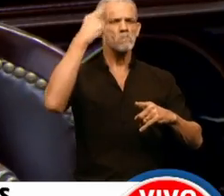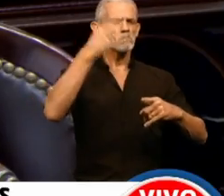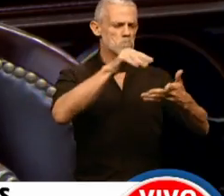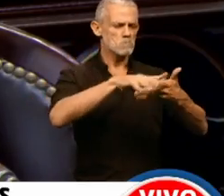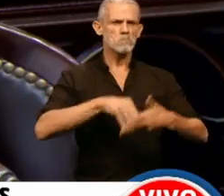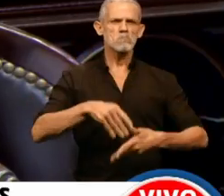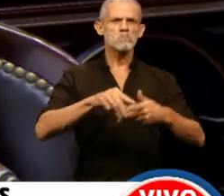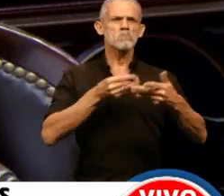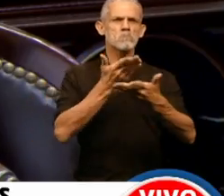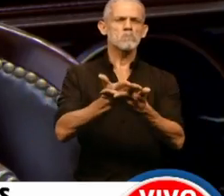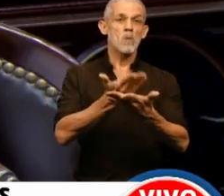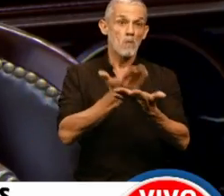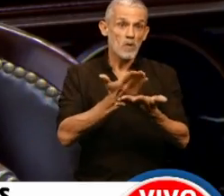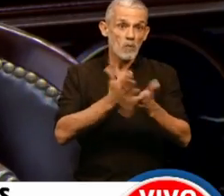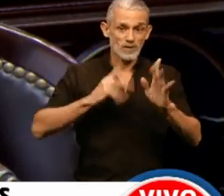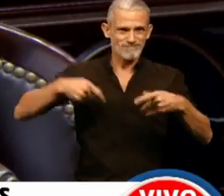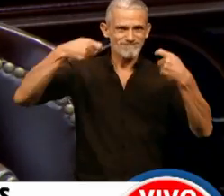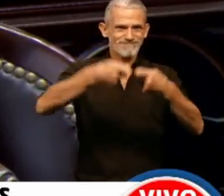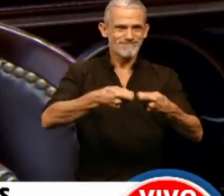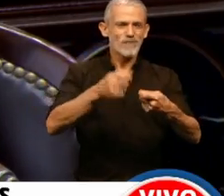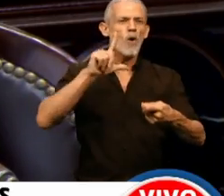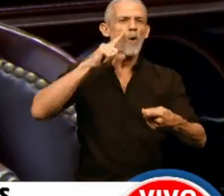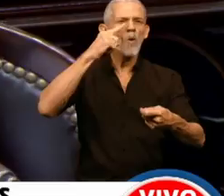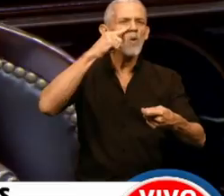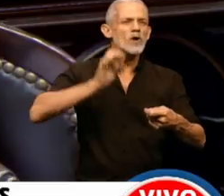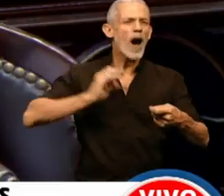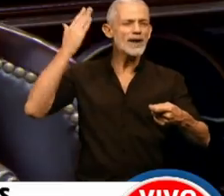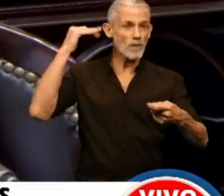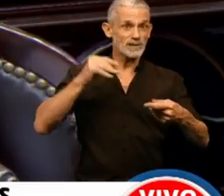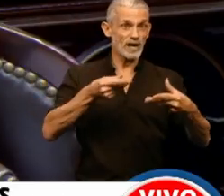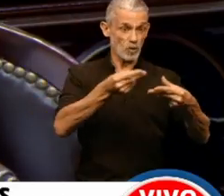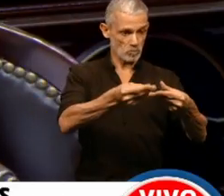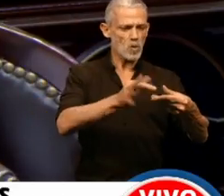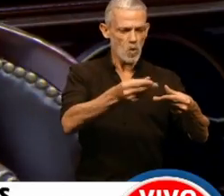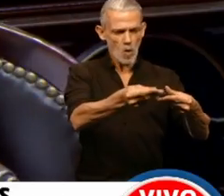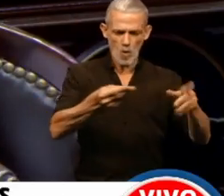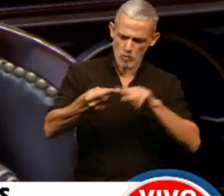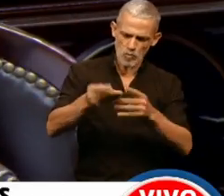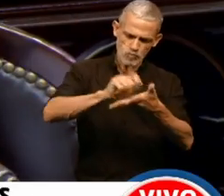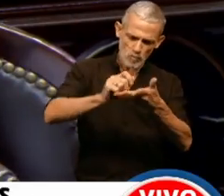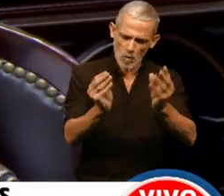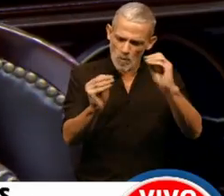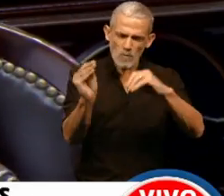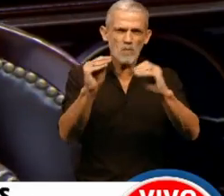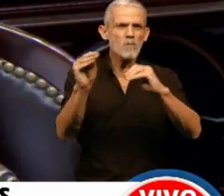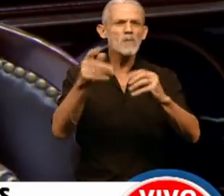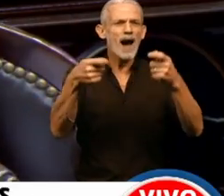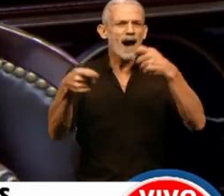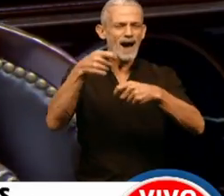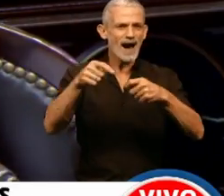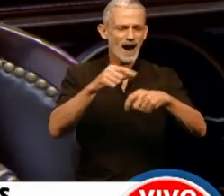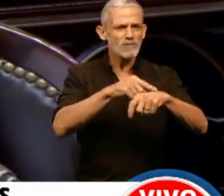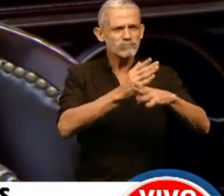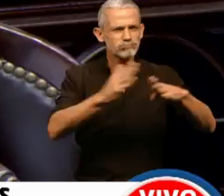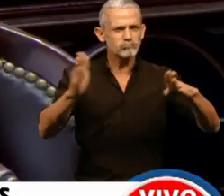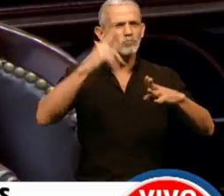que nosotros presentamos en el mes de julio del año pasado que se enriqueció con la trayectoria